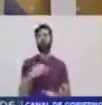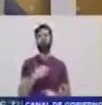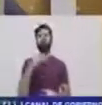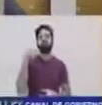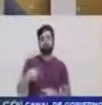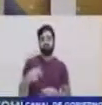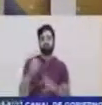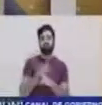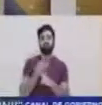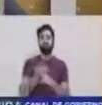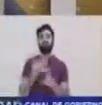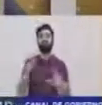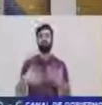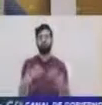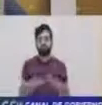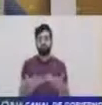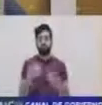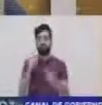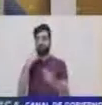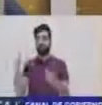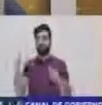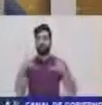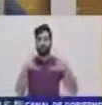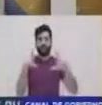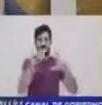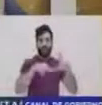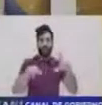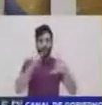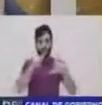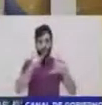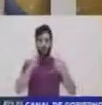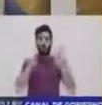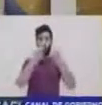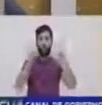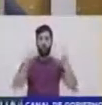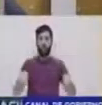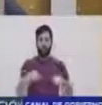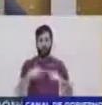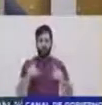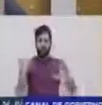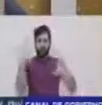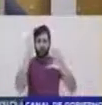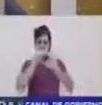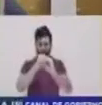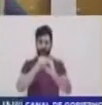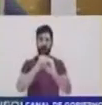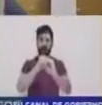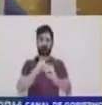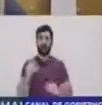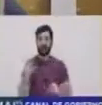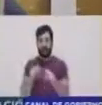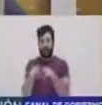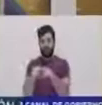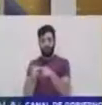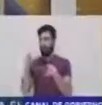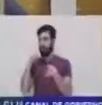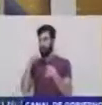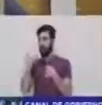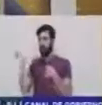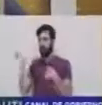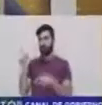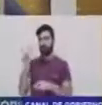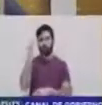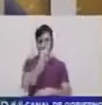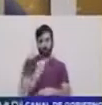como modelo nosotros un círculo inscrito dentro de un cuadrado, ¿verdad? ¿Qué necesitamos